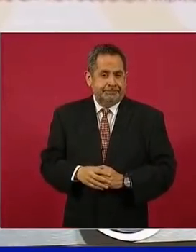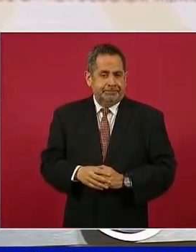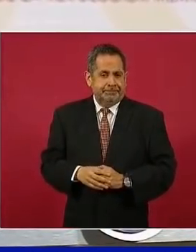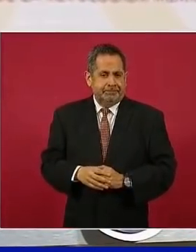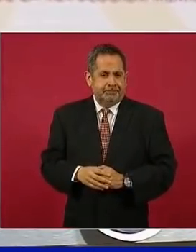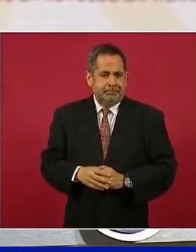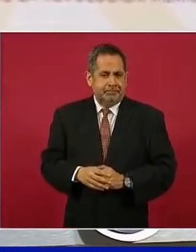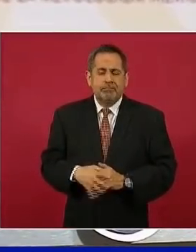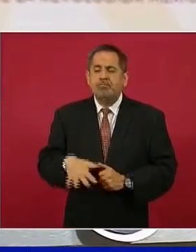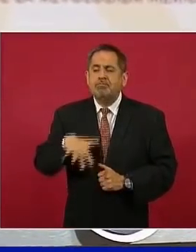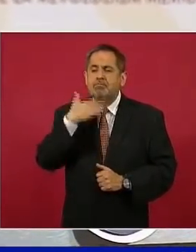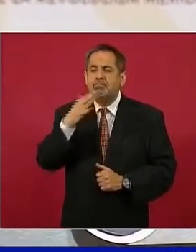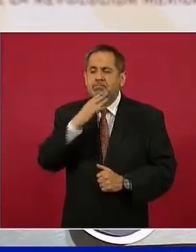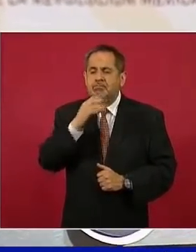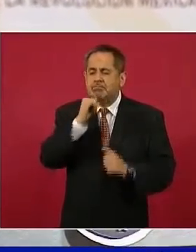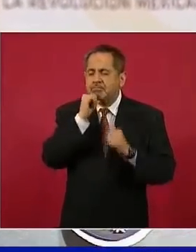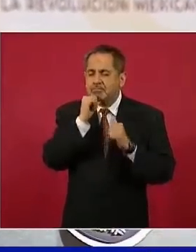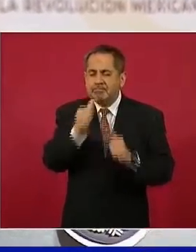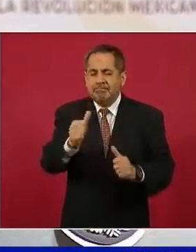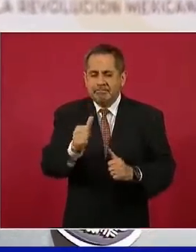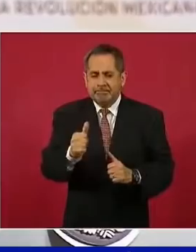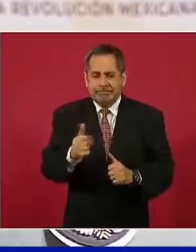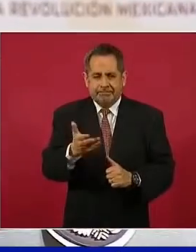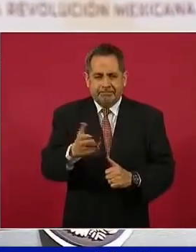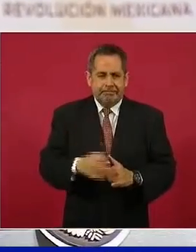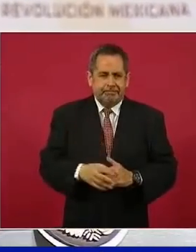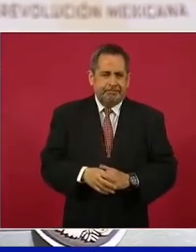no hay corrupción.